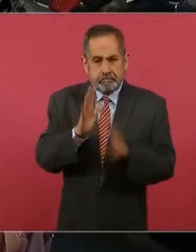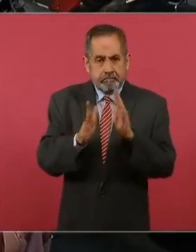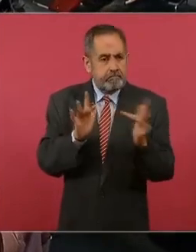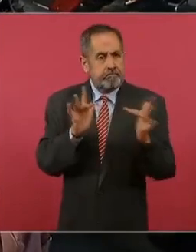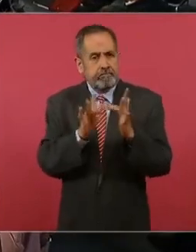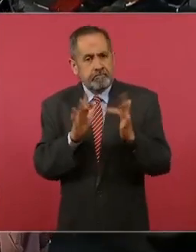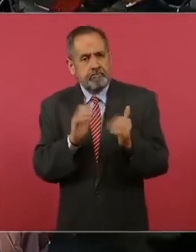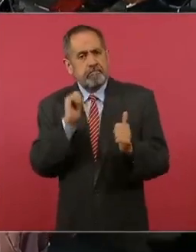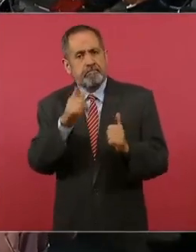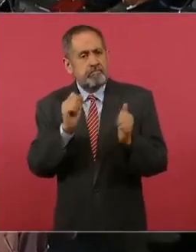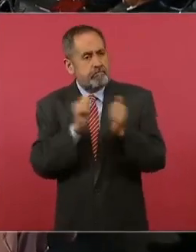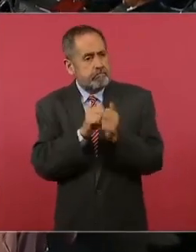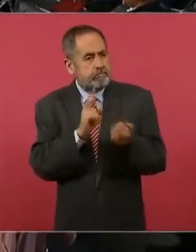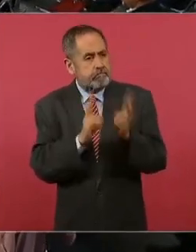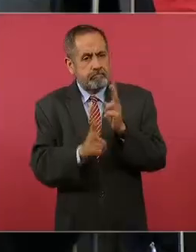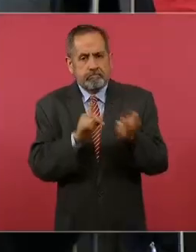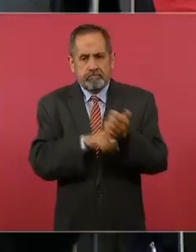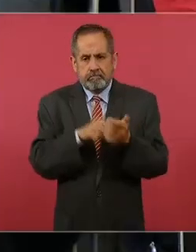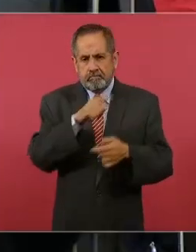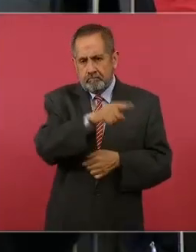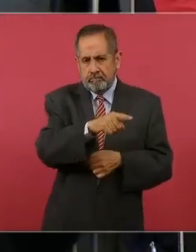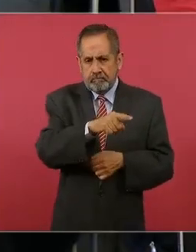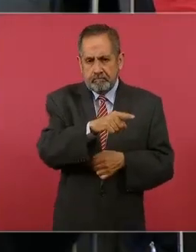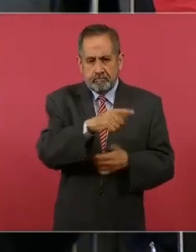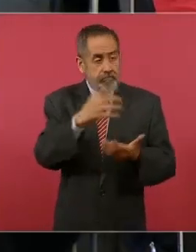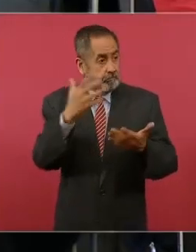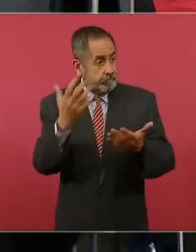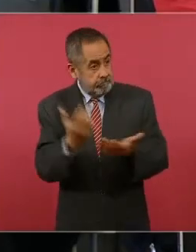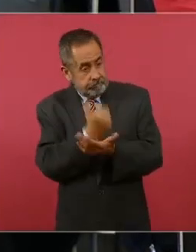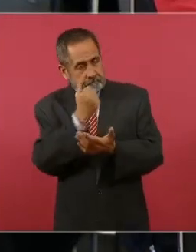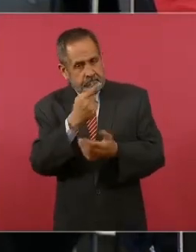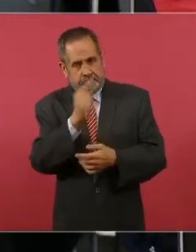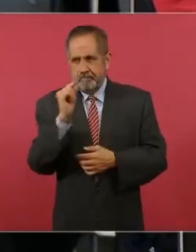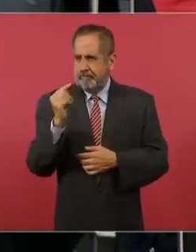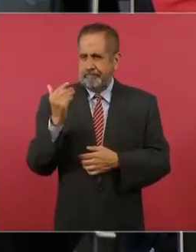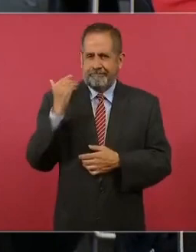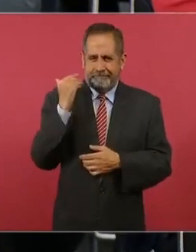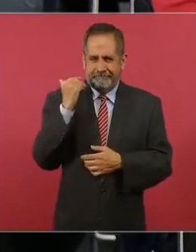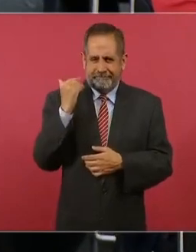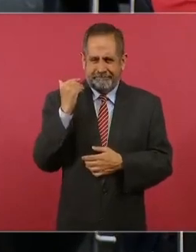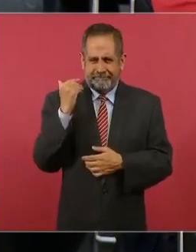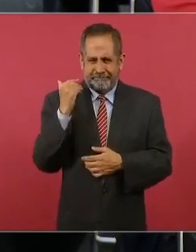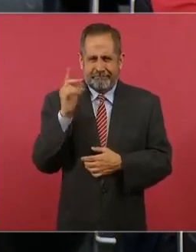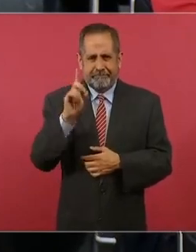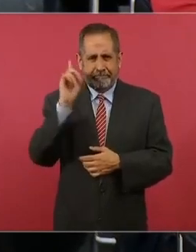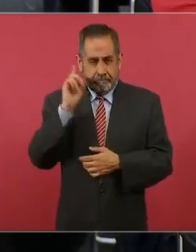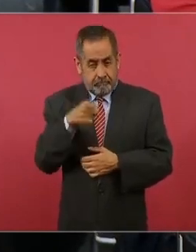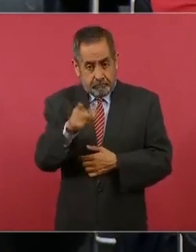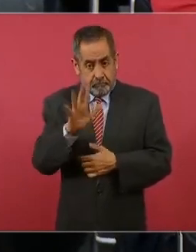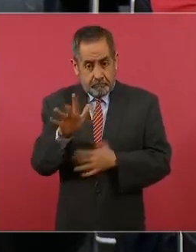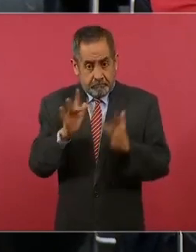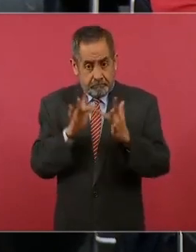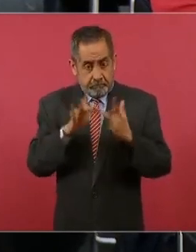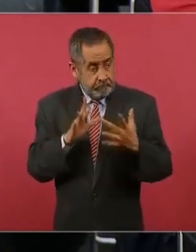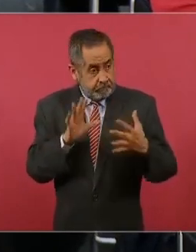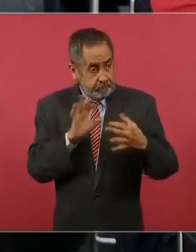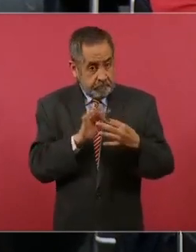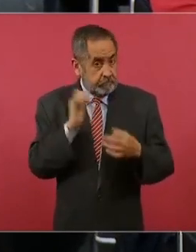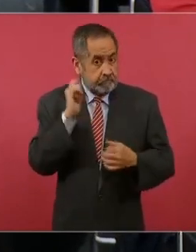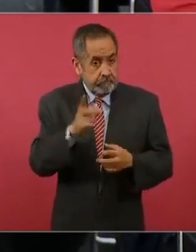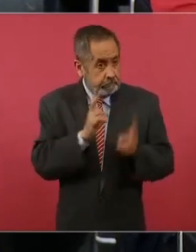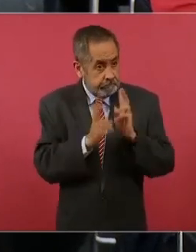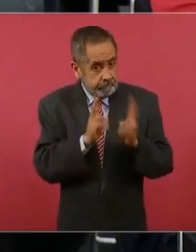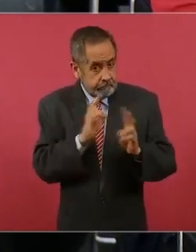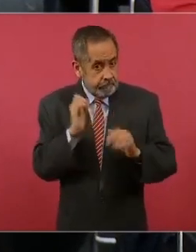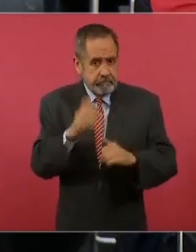especie de acercamiento con Manolo Jiménez después de su victoria el pasado domingo, y pues también preguntarle